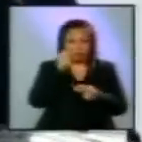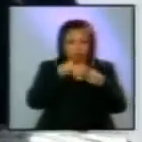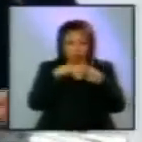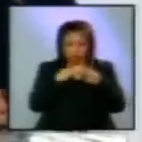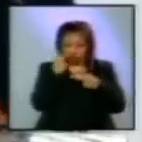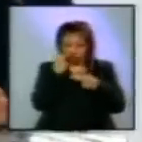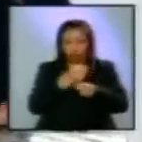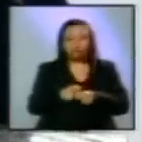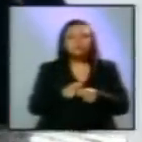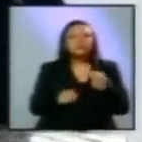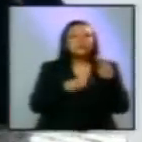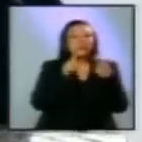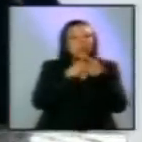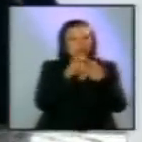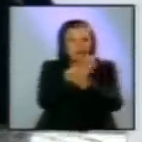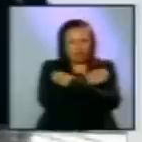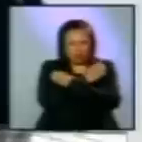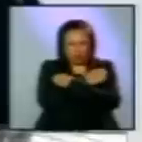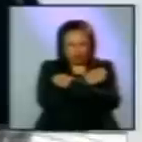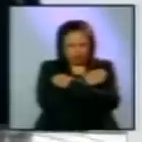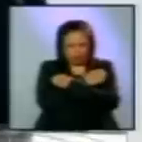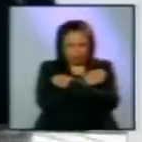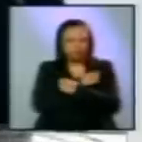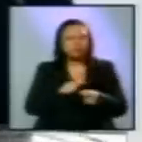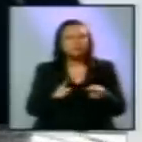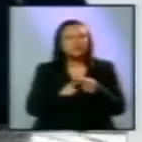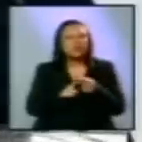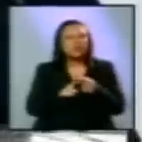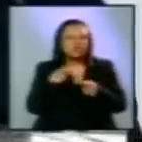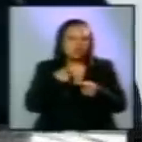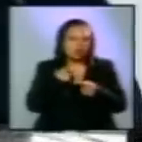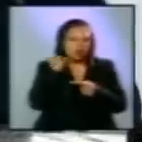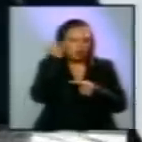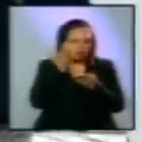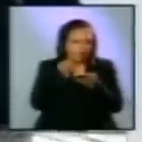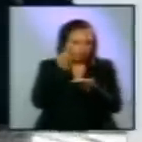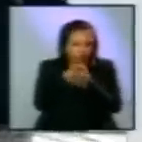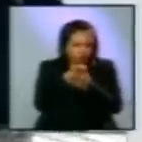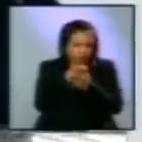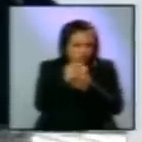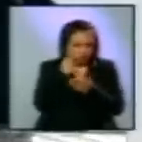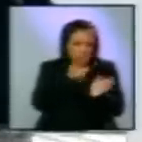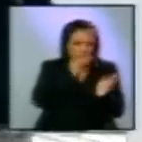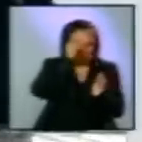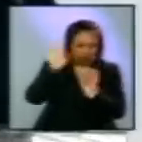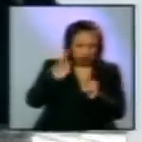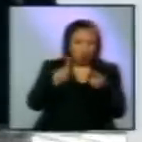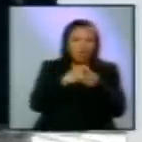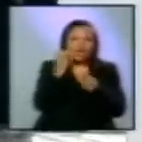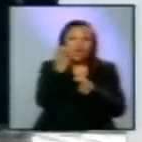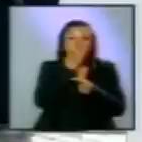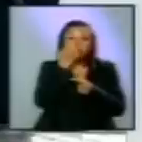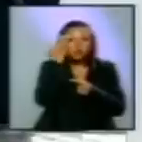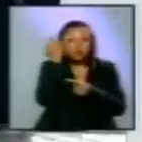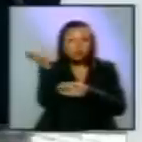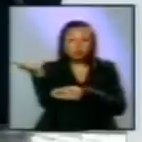rápidamente. Primero, en materia de educación, no quiero dejar de compartir mis propuestas. Escuelas de tiempo completo